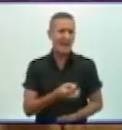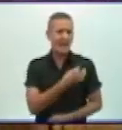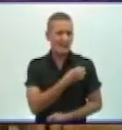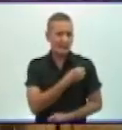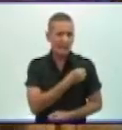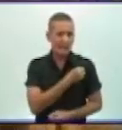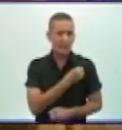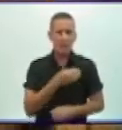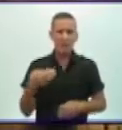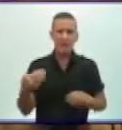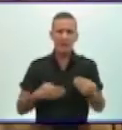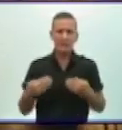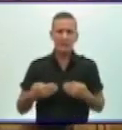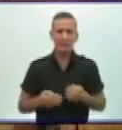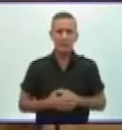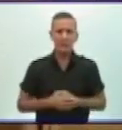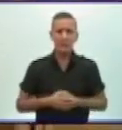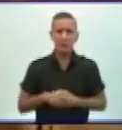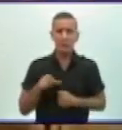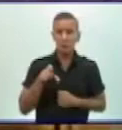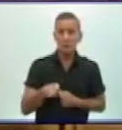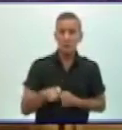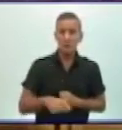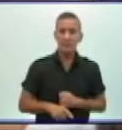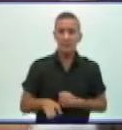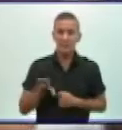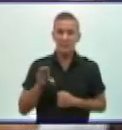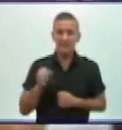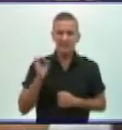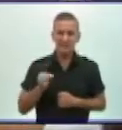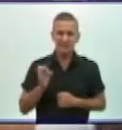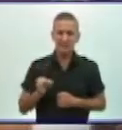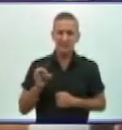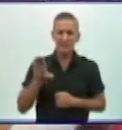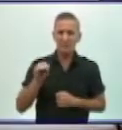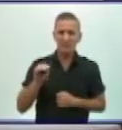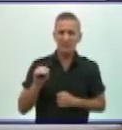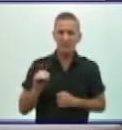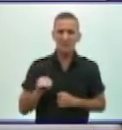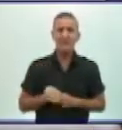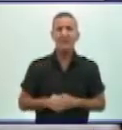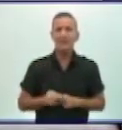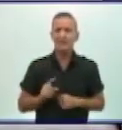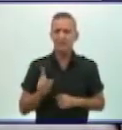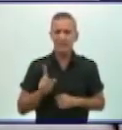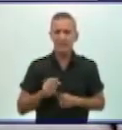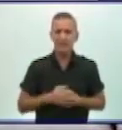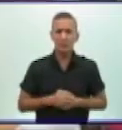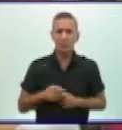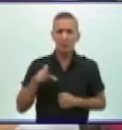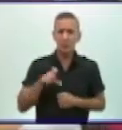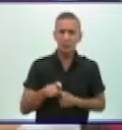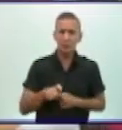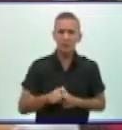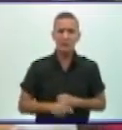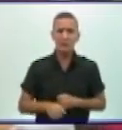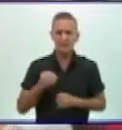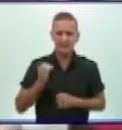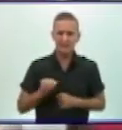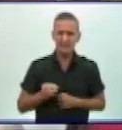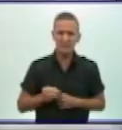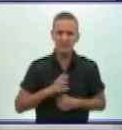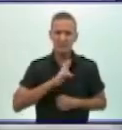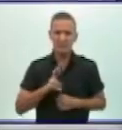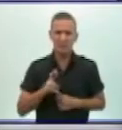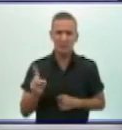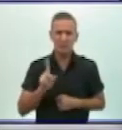dices que no a todo. Yo mismo te invité y dijiste que no estabas para eso. Es que yo no pensé que fuera así. Es que últimamente estás que le dices no a todo. Y todo